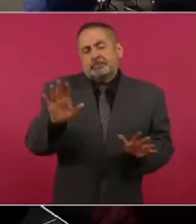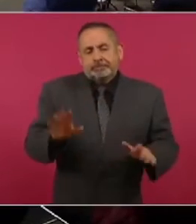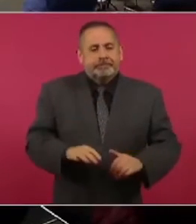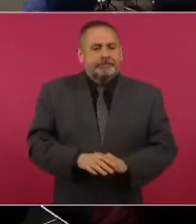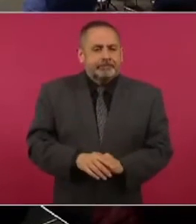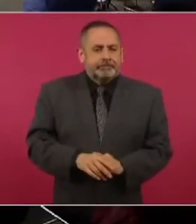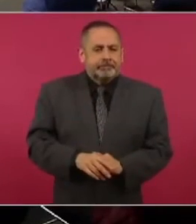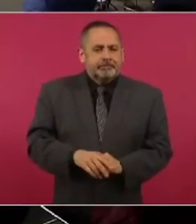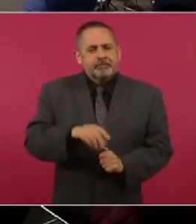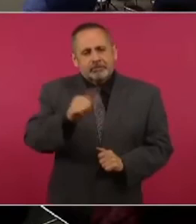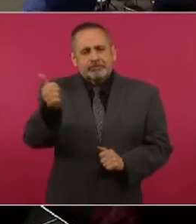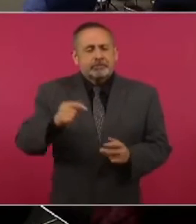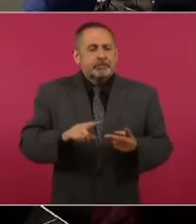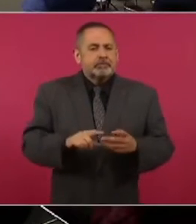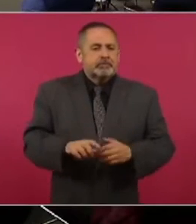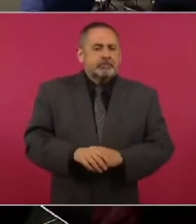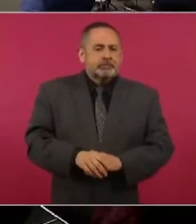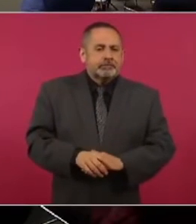Bueno, adelante.